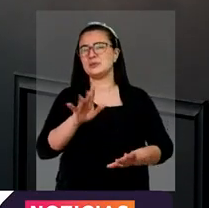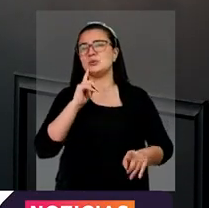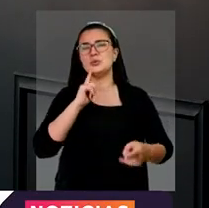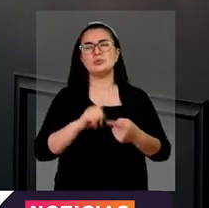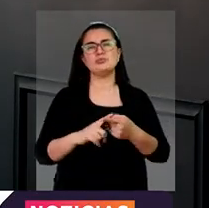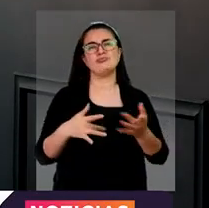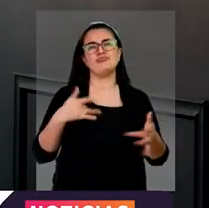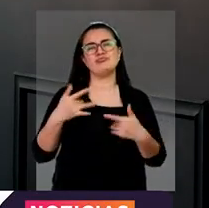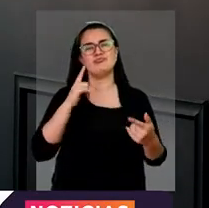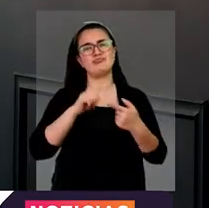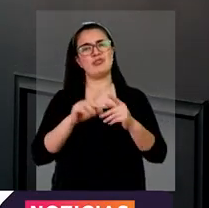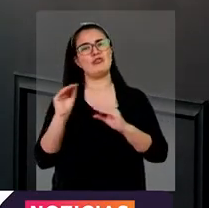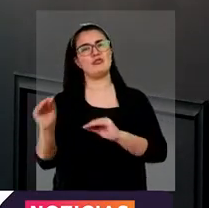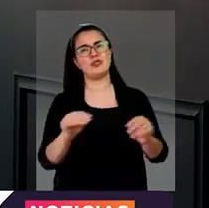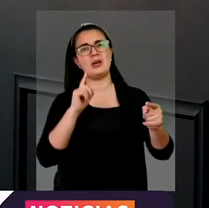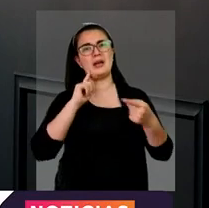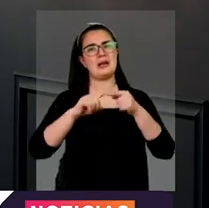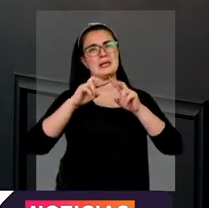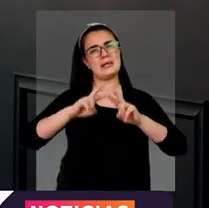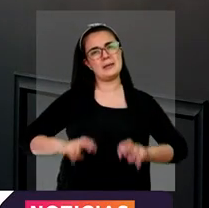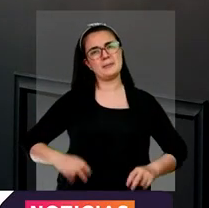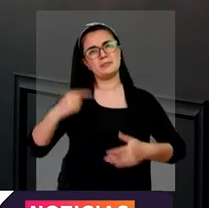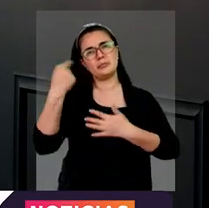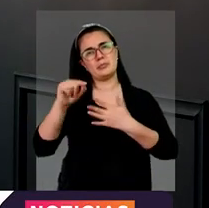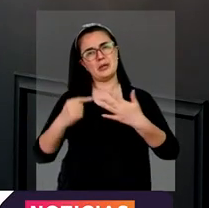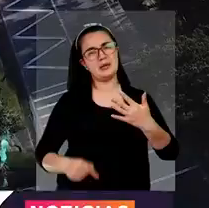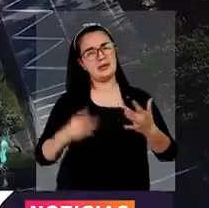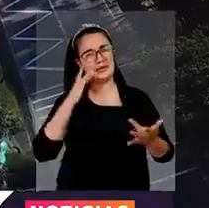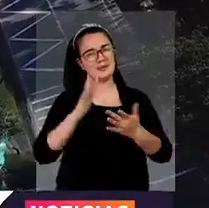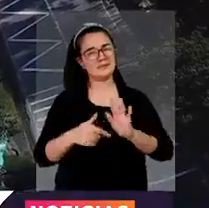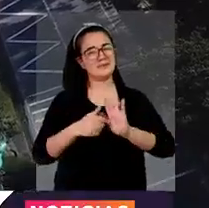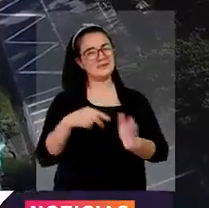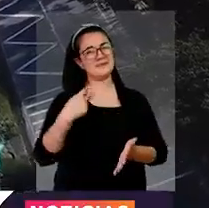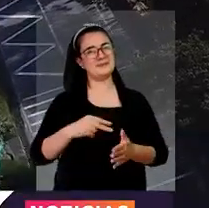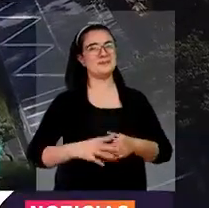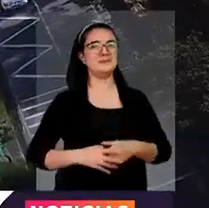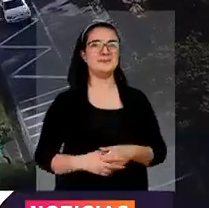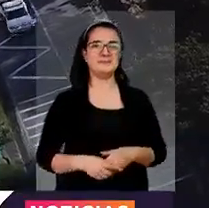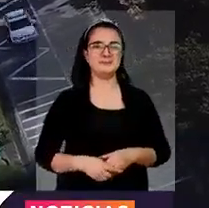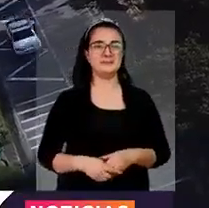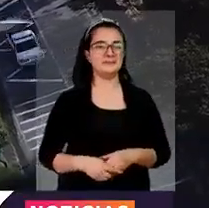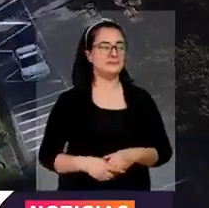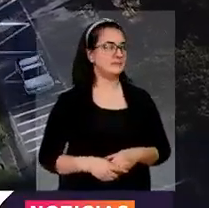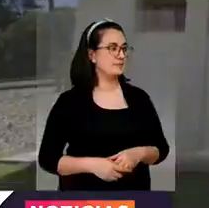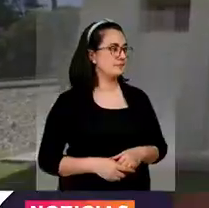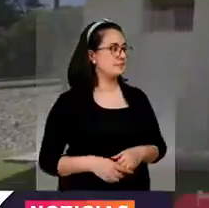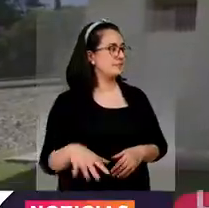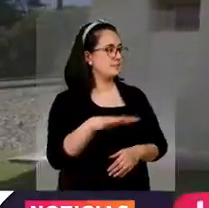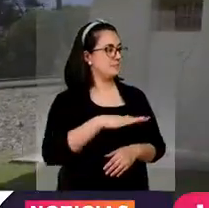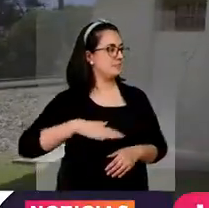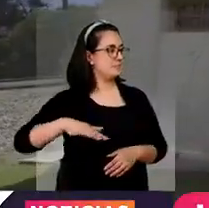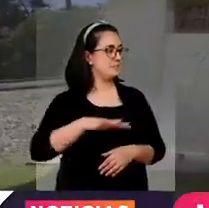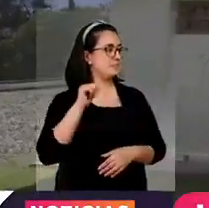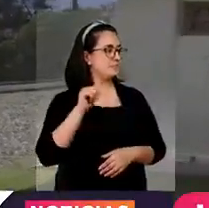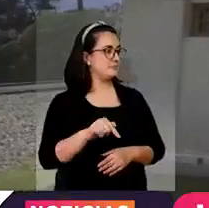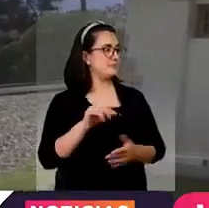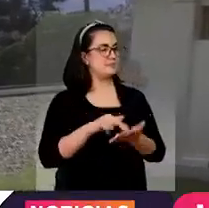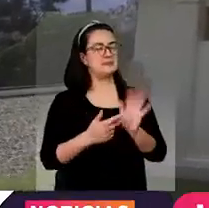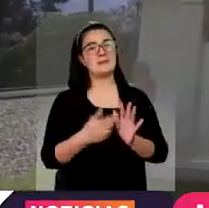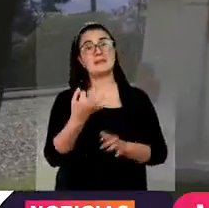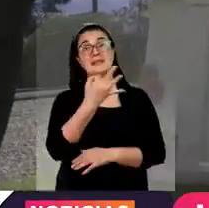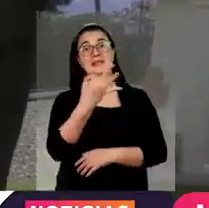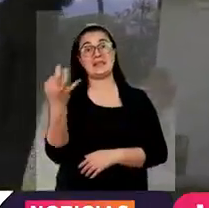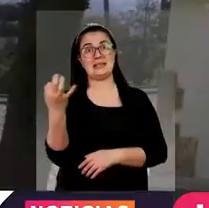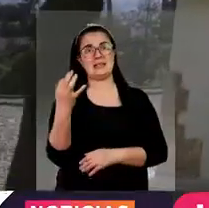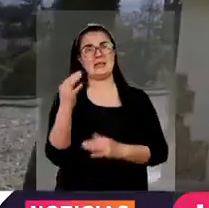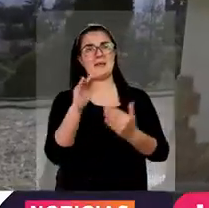formación, investigación y circulación de esta disciplina artística. Esta casona, que ha realizado más de 300 residencias